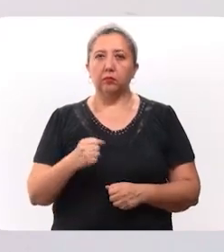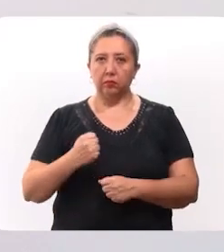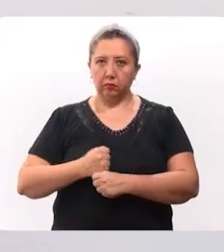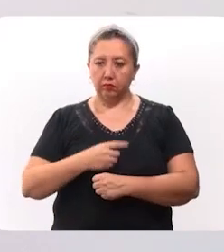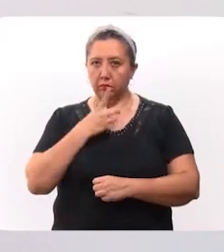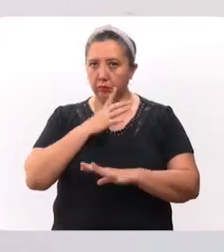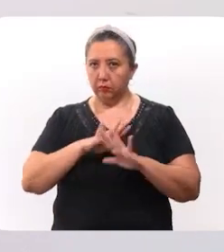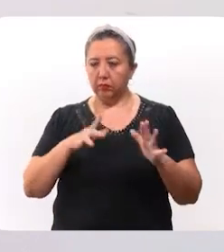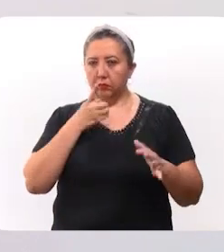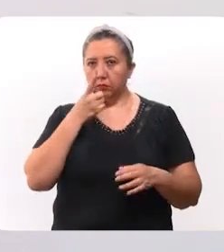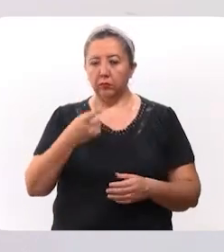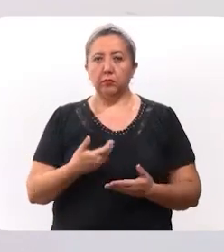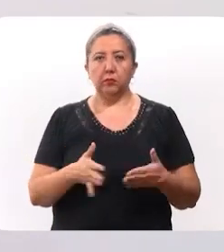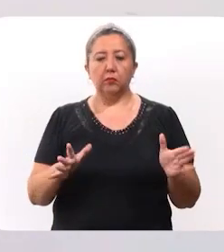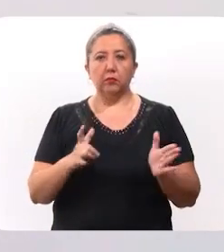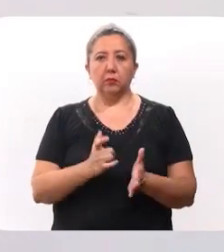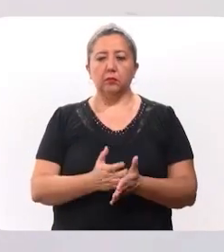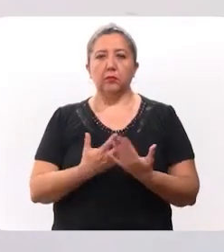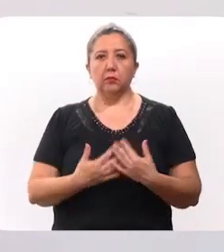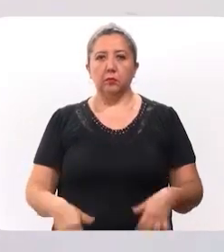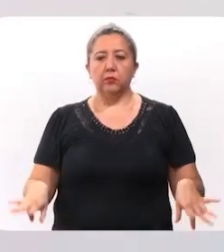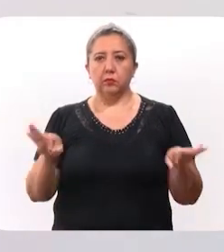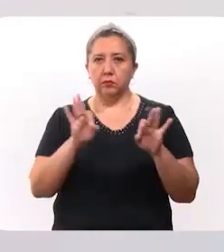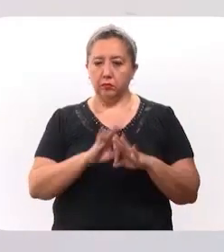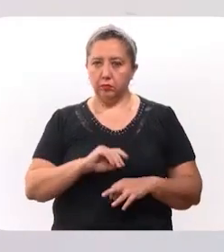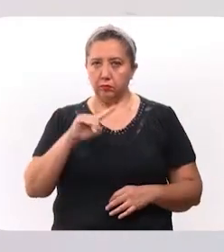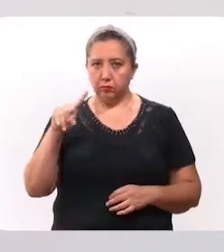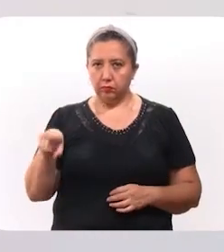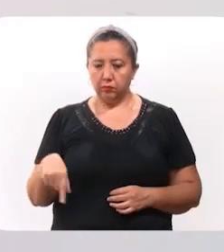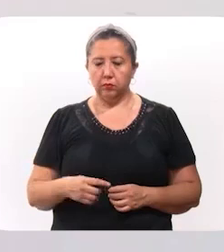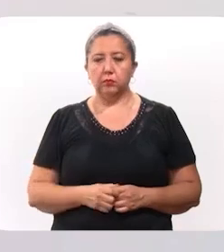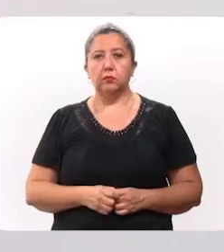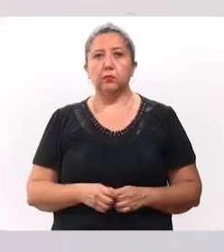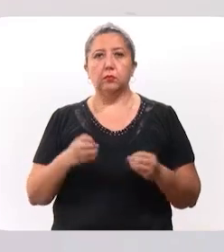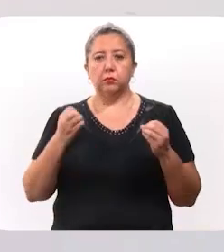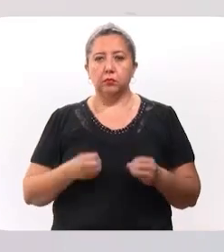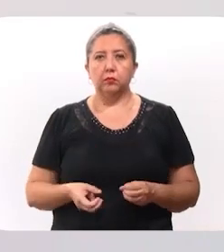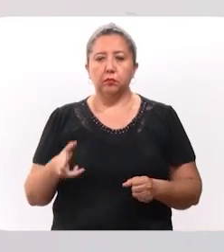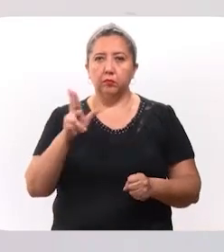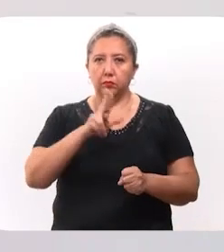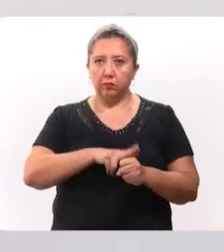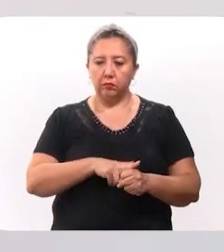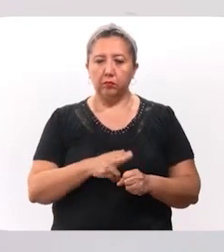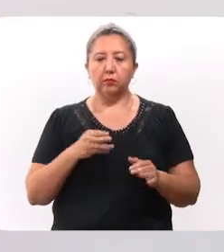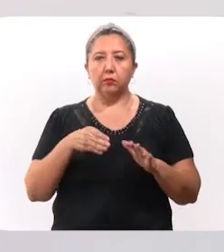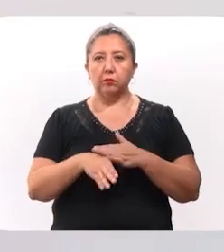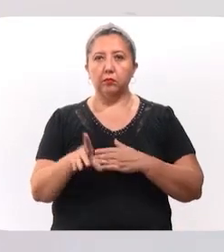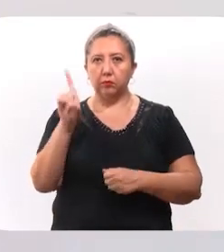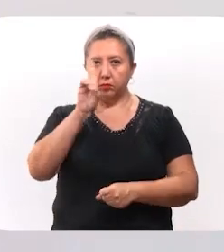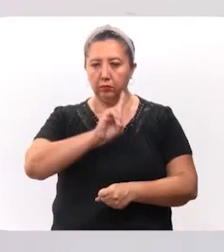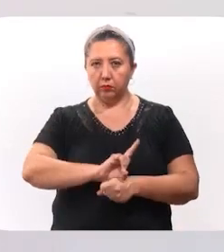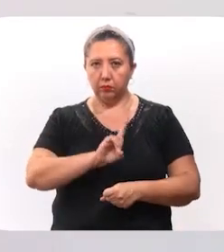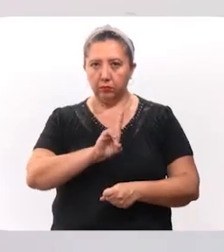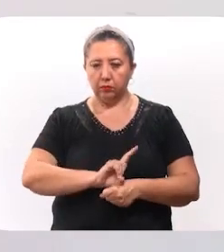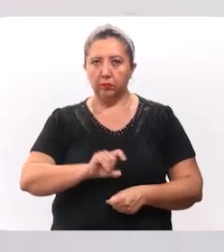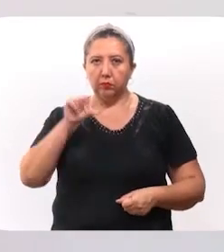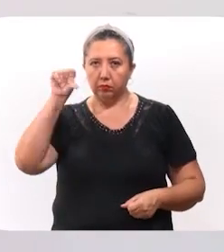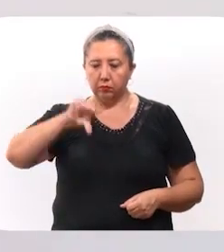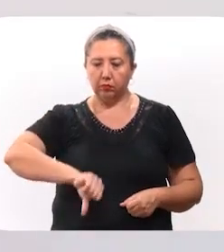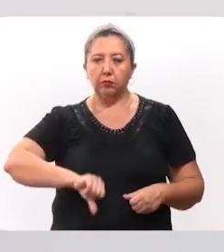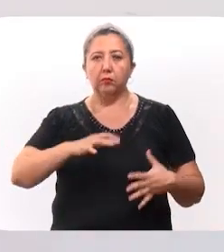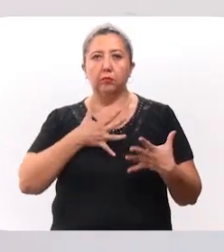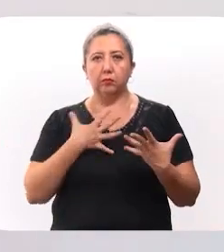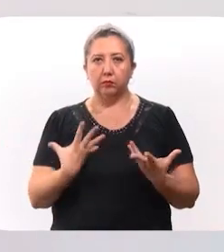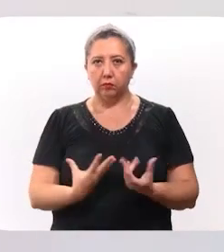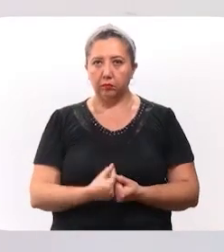Armadas. Como se ha señalado, en la reapertura económica, los datos más importantes son la ocupación hospitalaria y los ingresos diarios. El día de